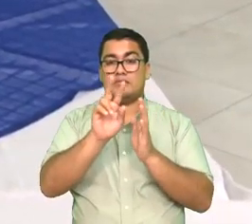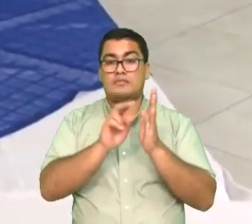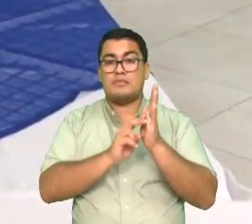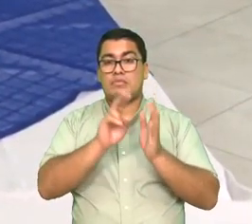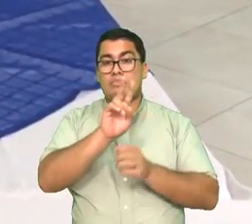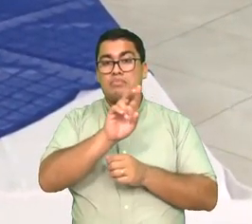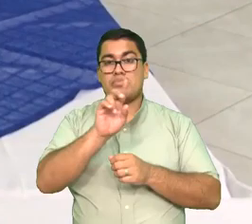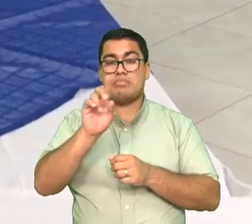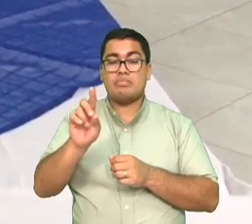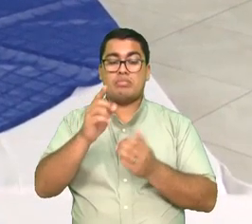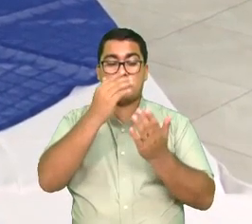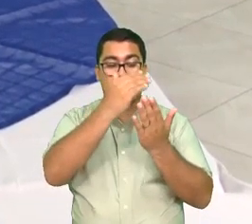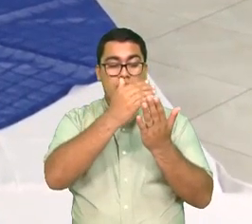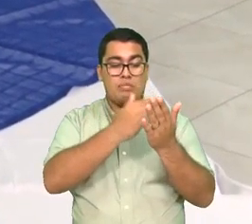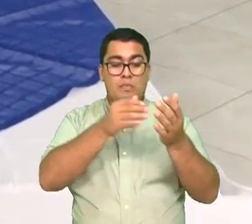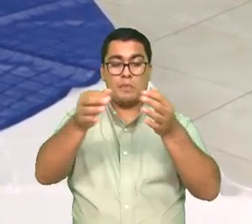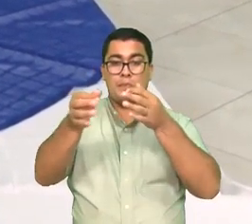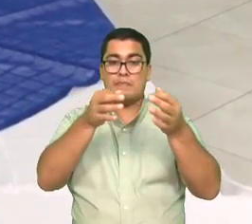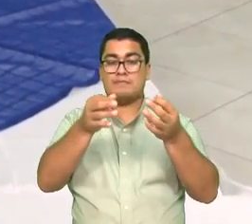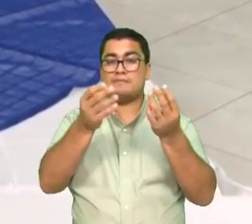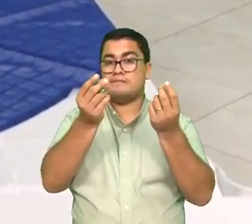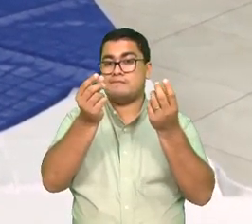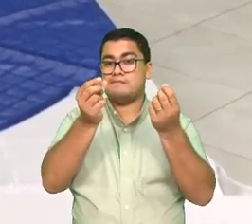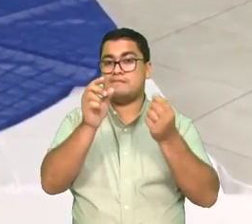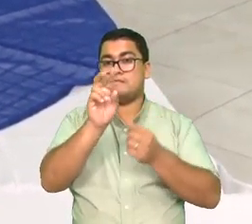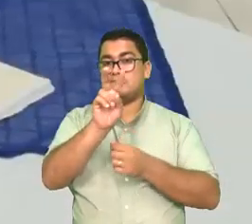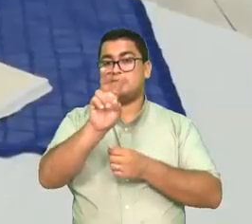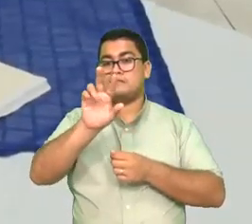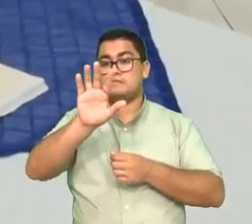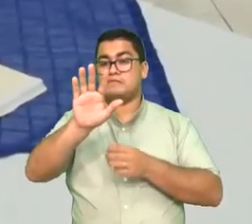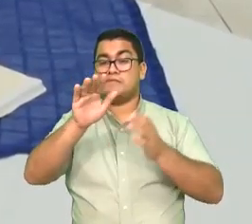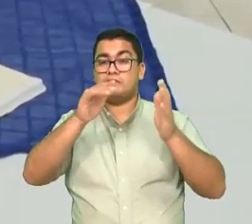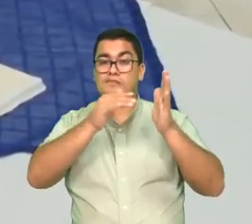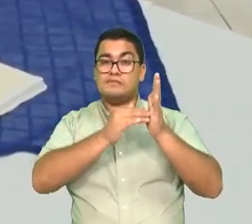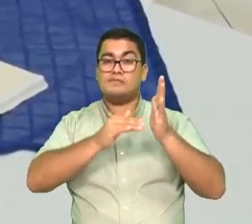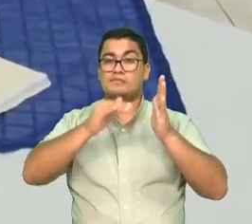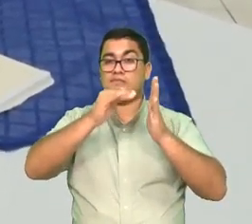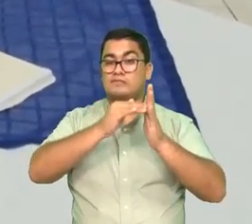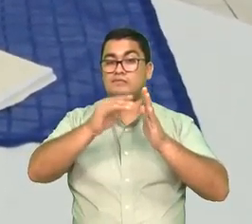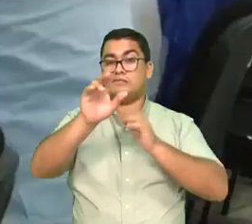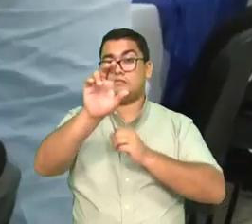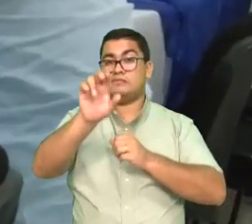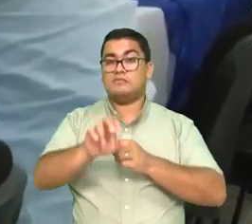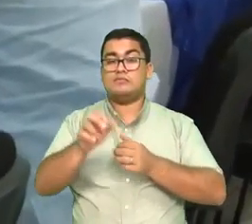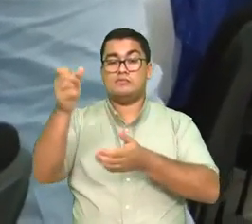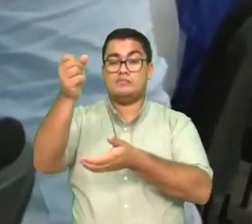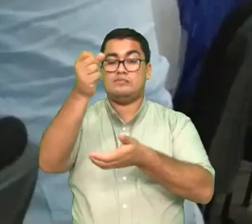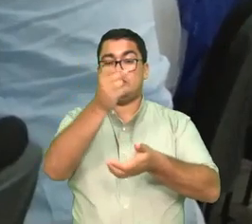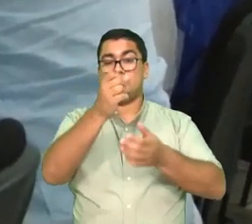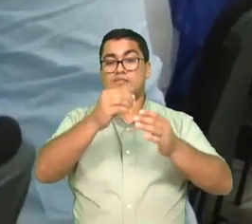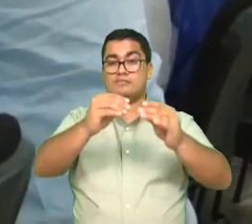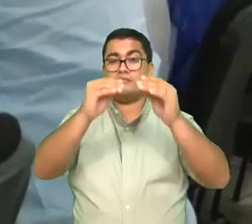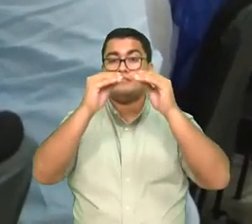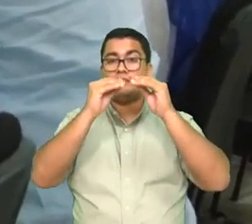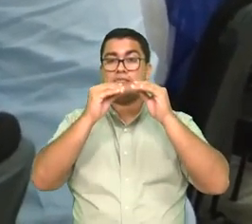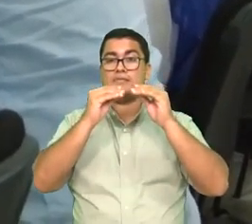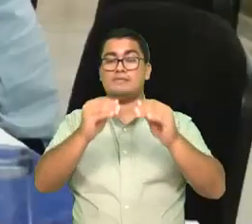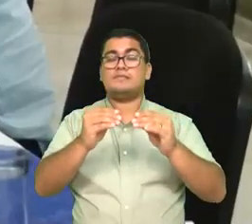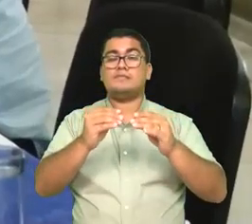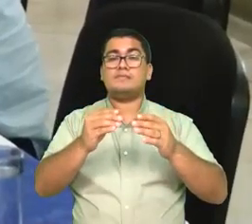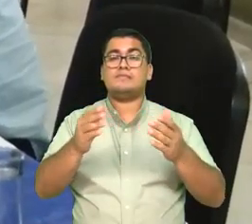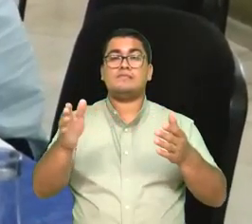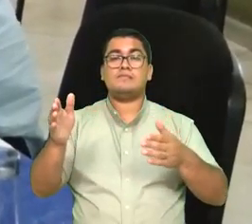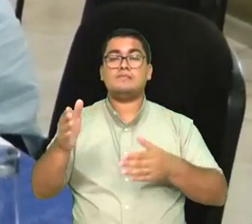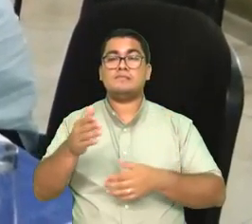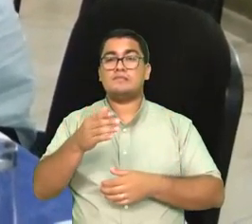República contempla una asignación que ronda los 25 mil millones de córdobas para el sector educativo en todos sus niveles.